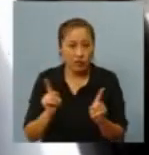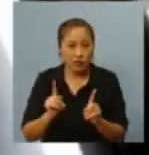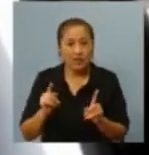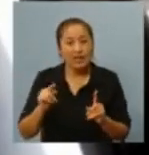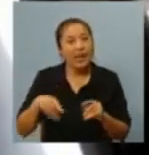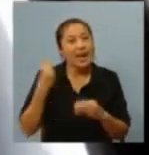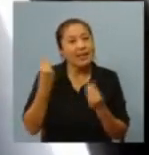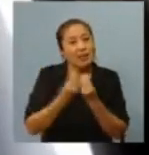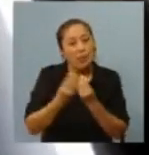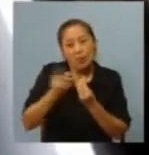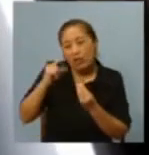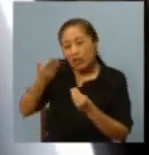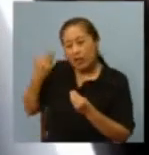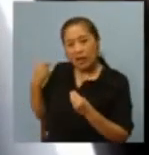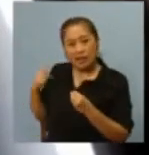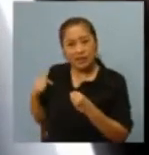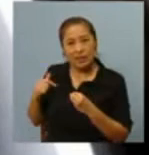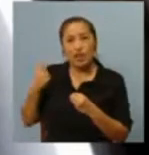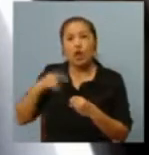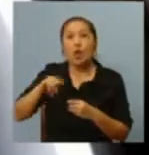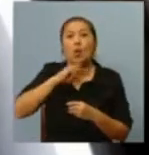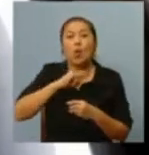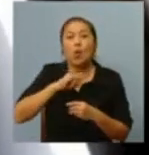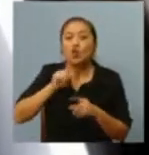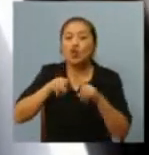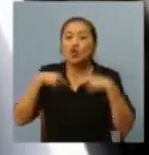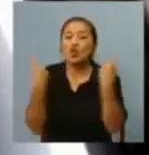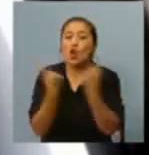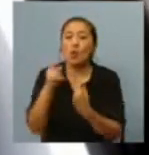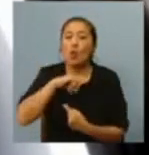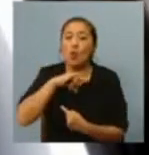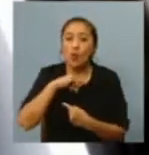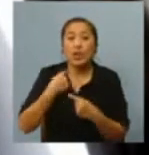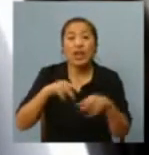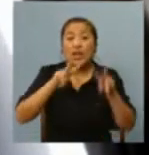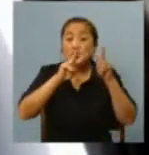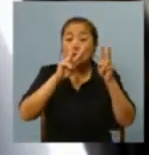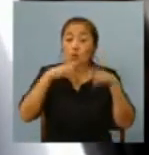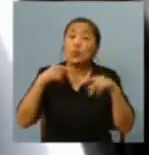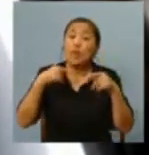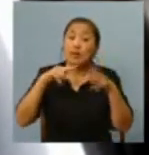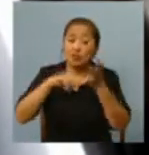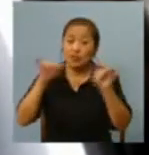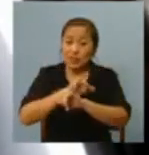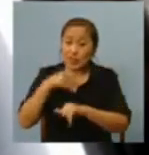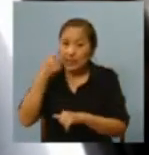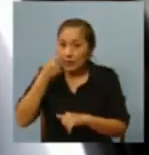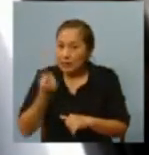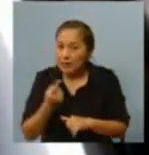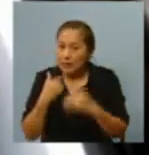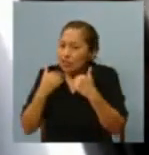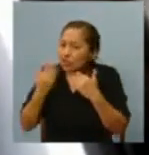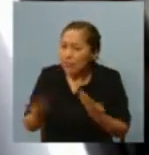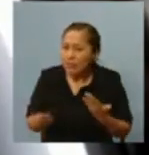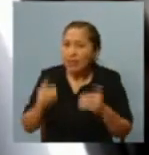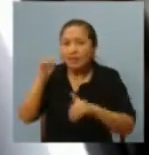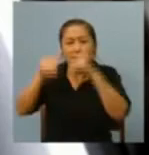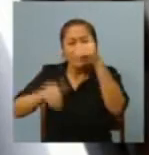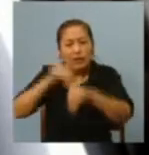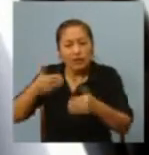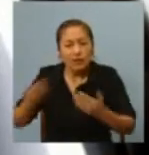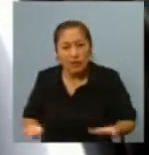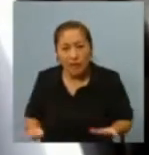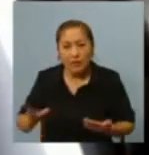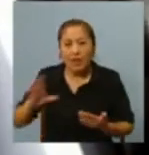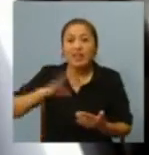Bueno, hace muy poquitos días Somos Jujuy publicó una nota muy interesante que la gran mayoría de los jujeños no sabía qué se votaba, y